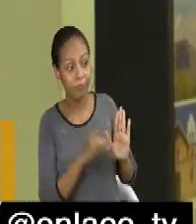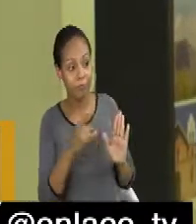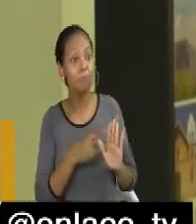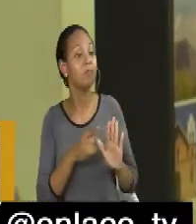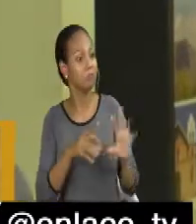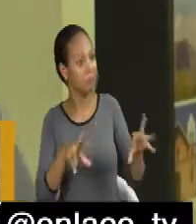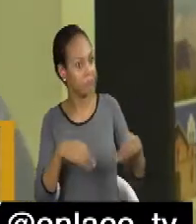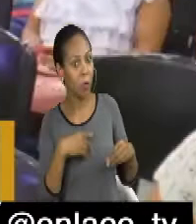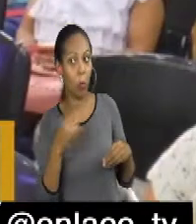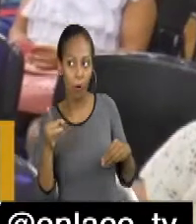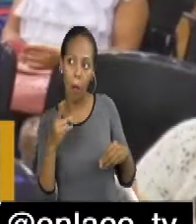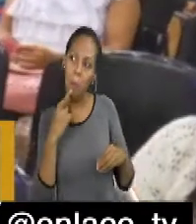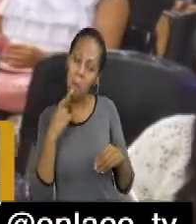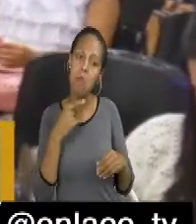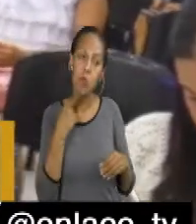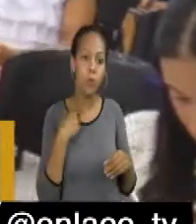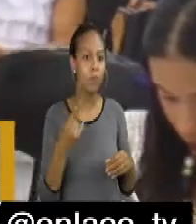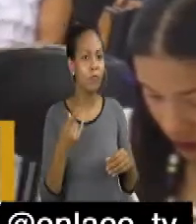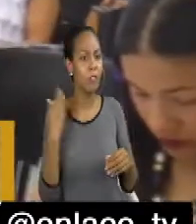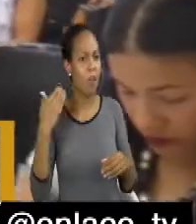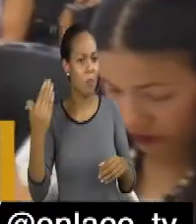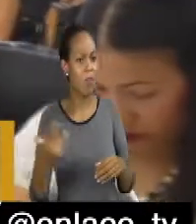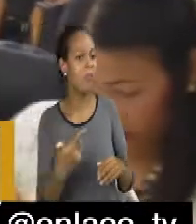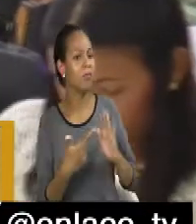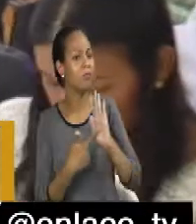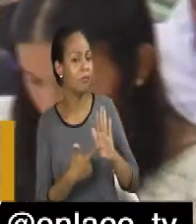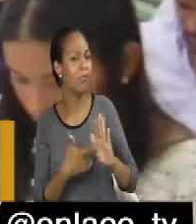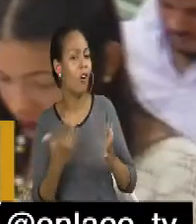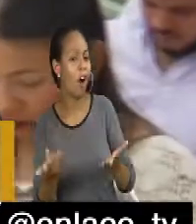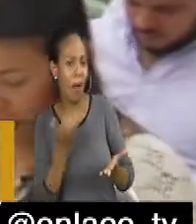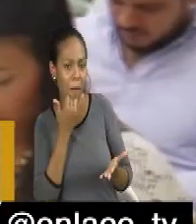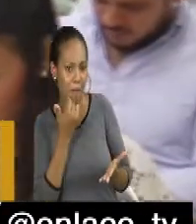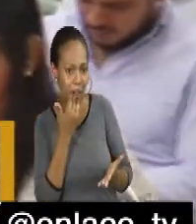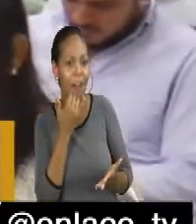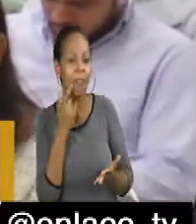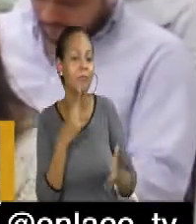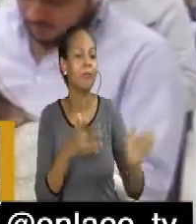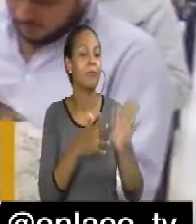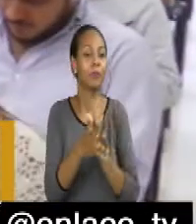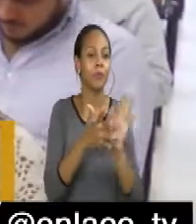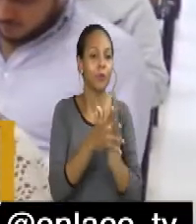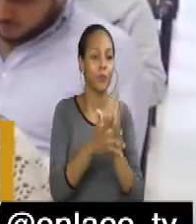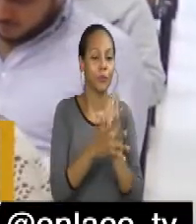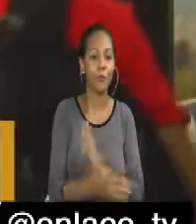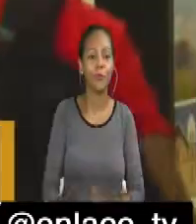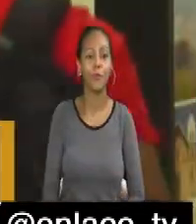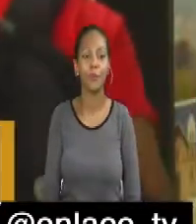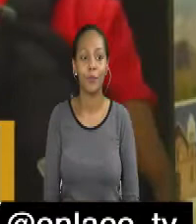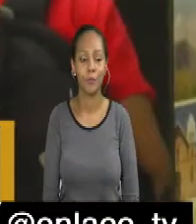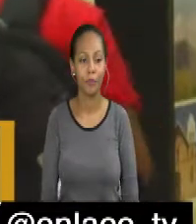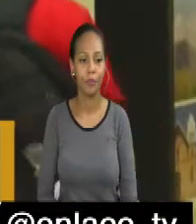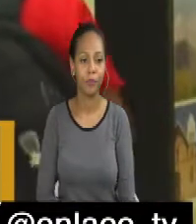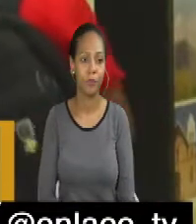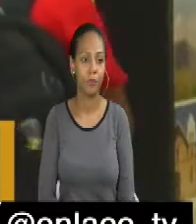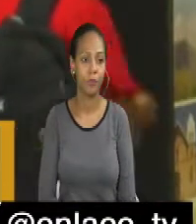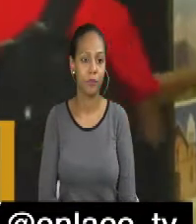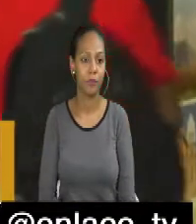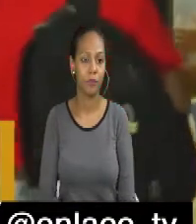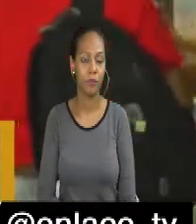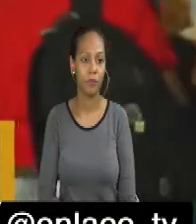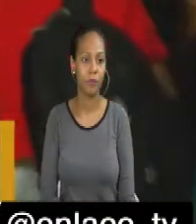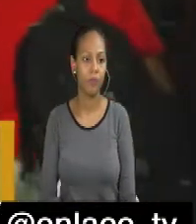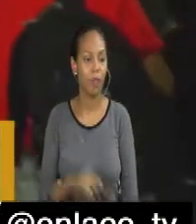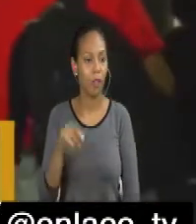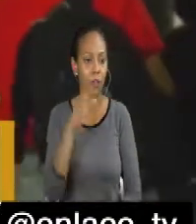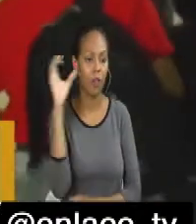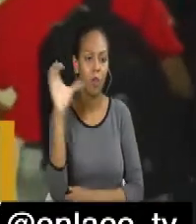El director Mitrotti indicó cuáles han sido los resultados que hasta ahora se han dado por parte de su agencia. Colombia, lo que hemos hecho es atender a casi